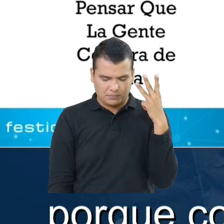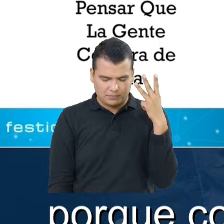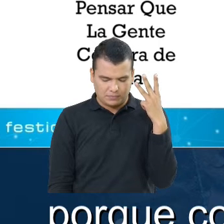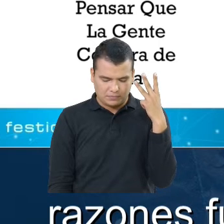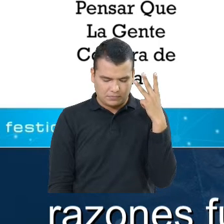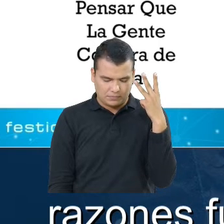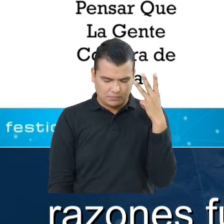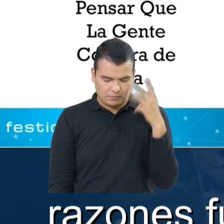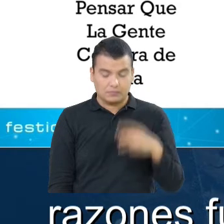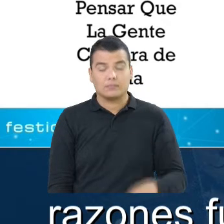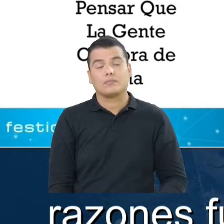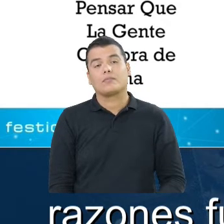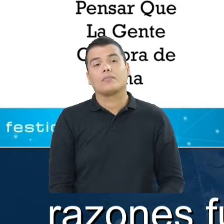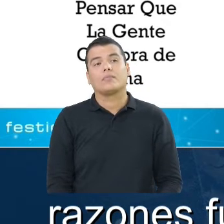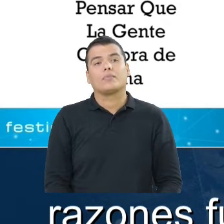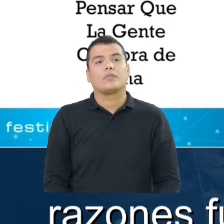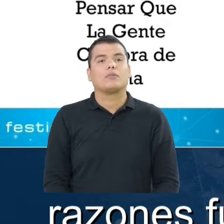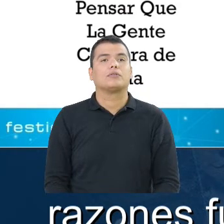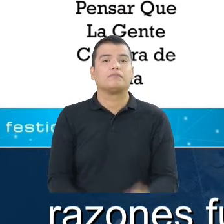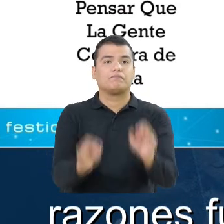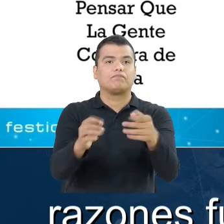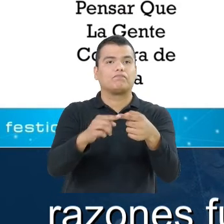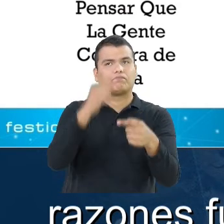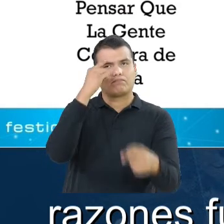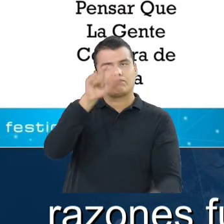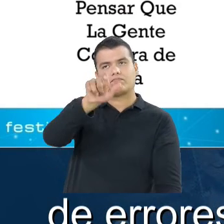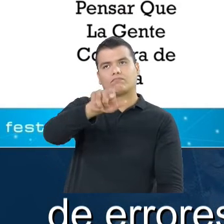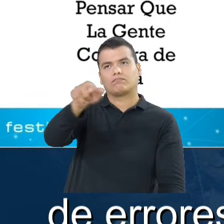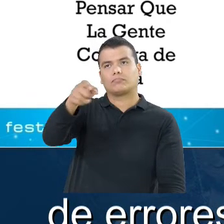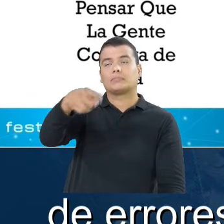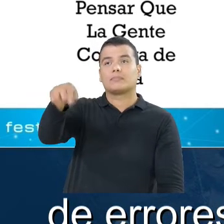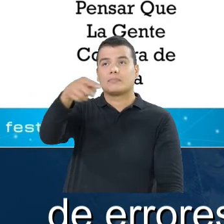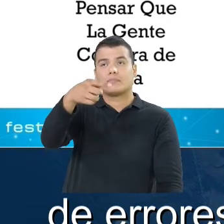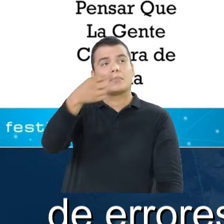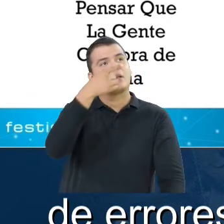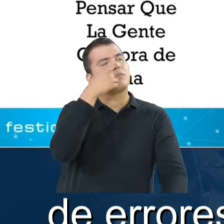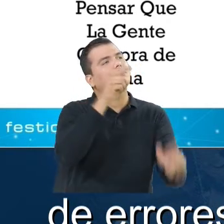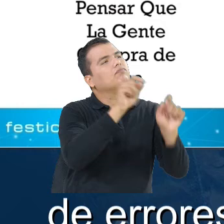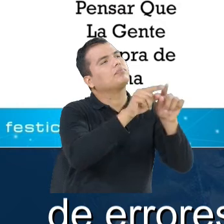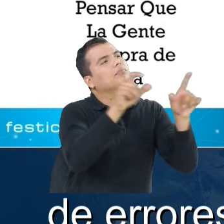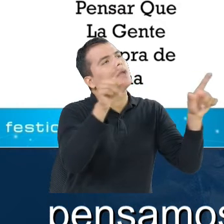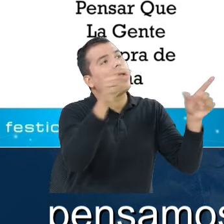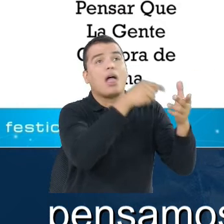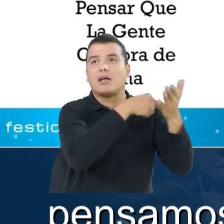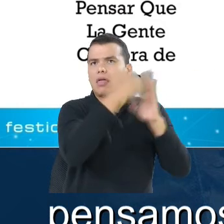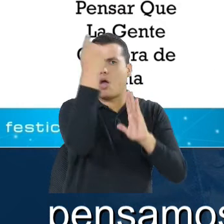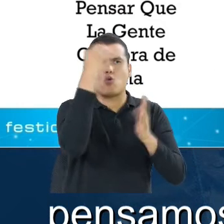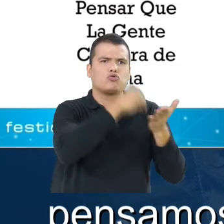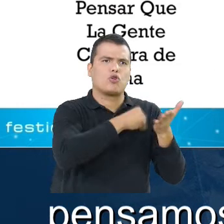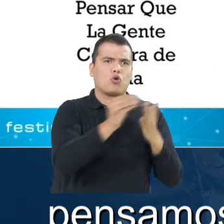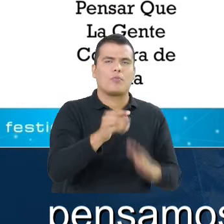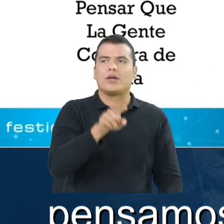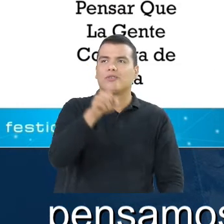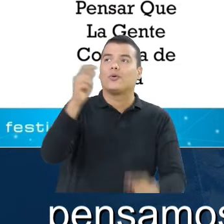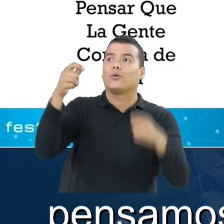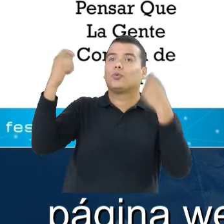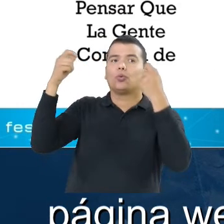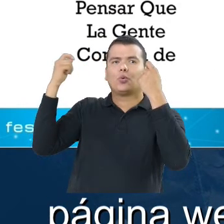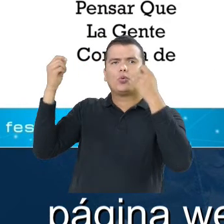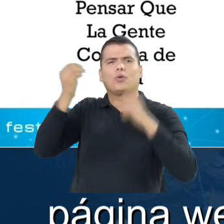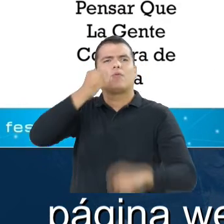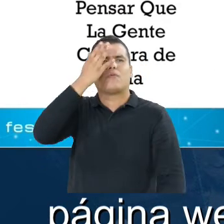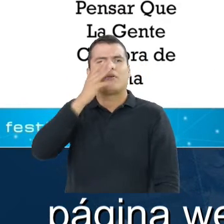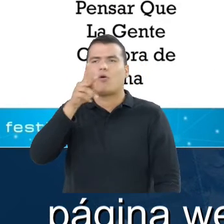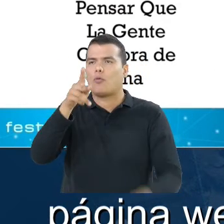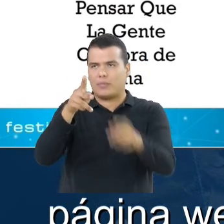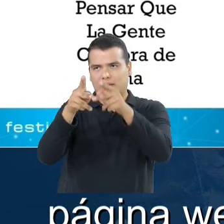Primero, porque pensamos que la gente va a llegar a mi página web y me va a comprar de una. Así yo tengo una pauta en Facebook o le pague a un influencer